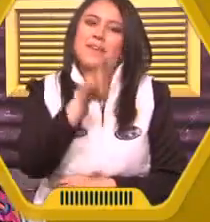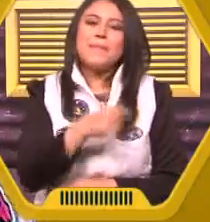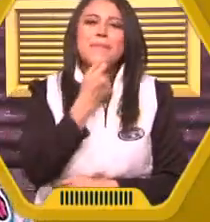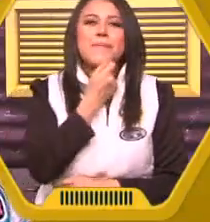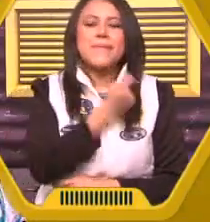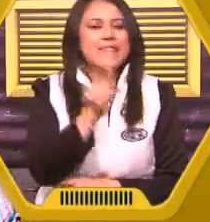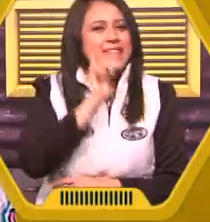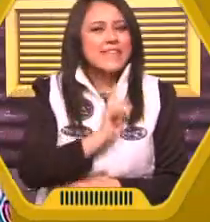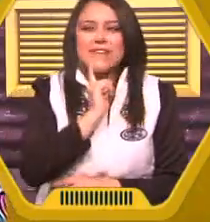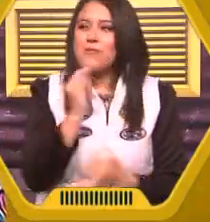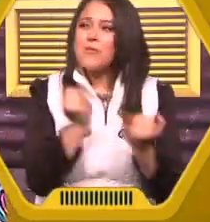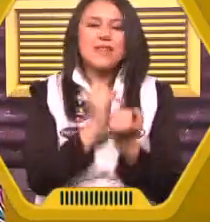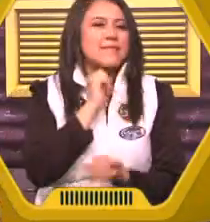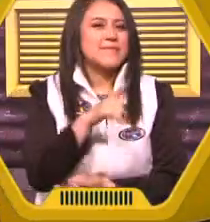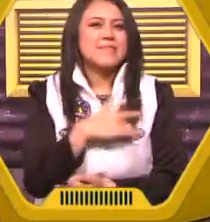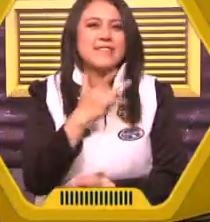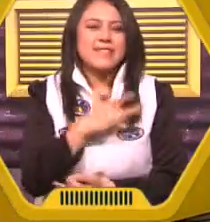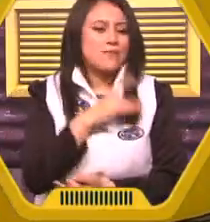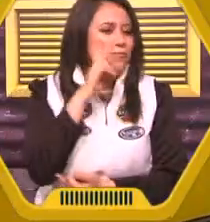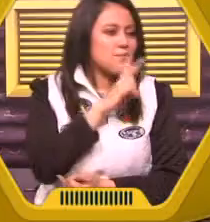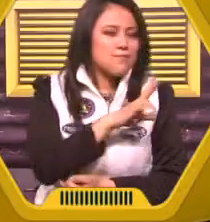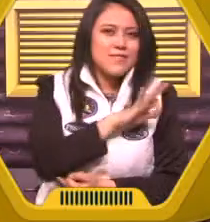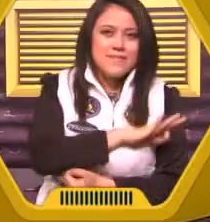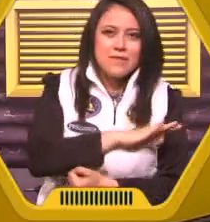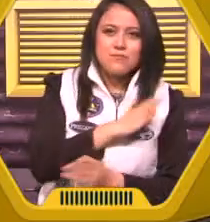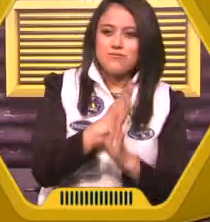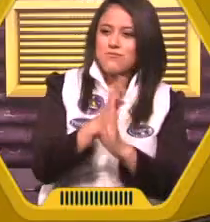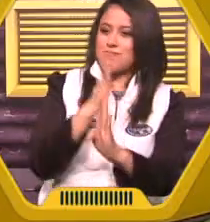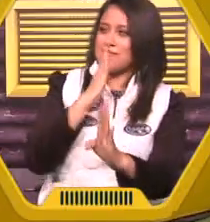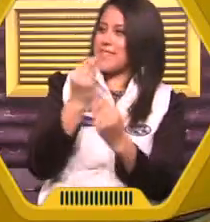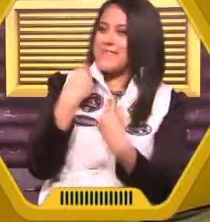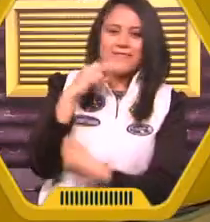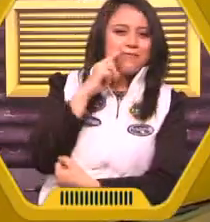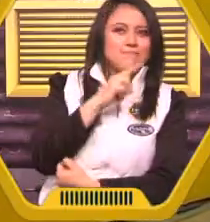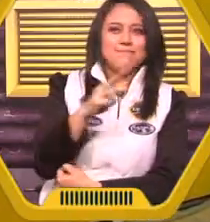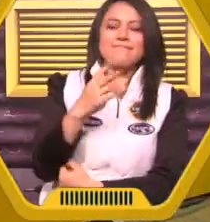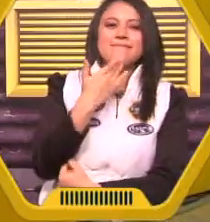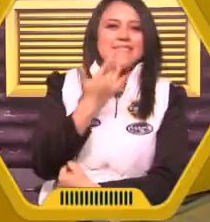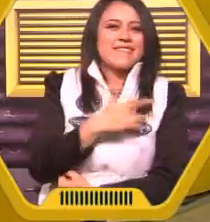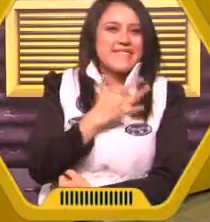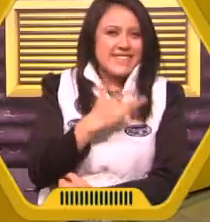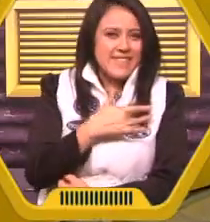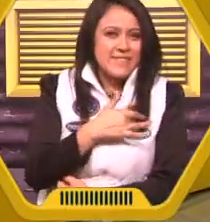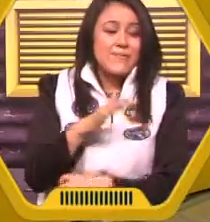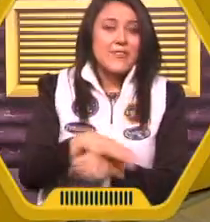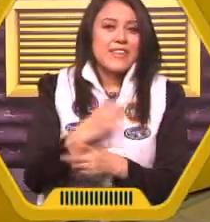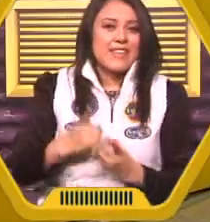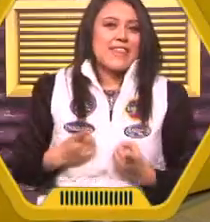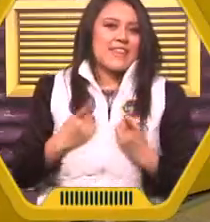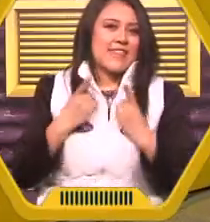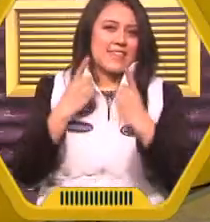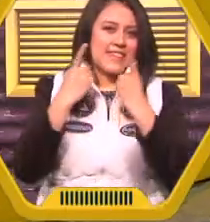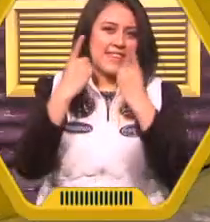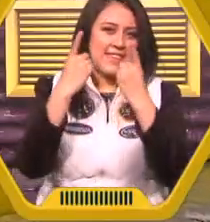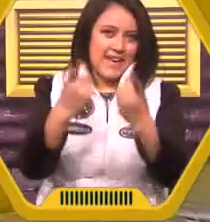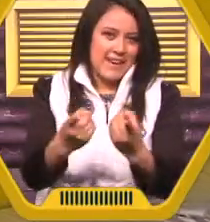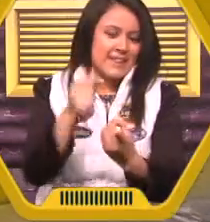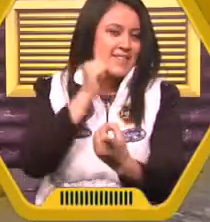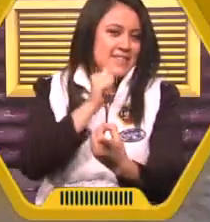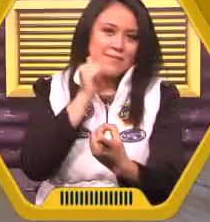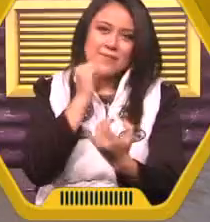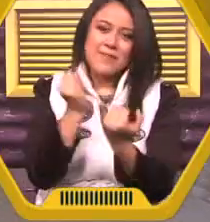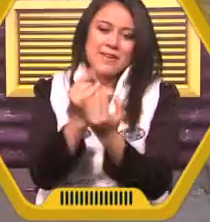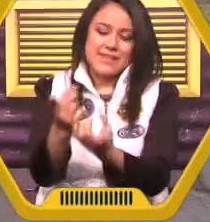súper prendida. Y hoy estoy feliz de ver a tanta gente aquí formada dando. El dar siempre se les va a